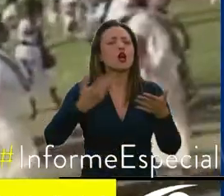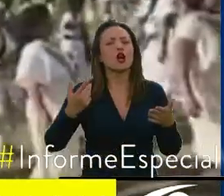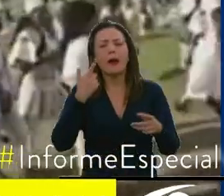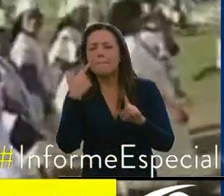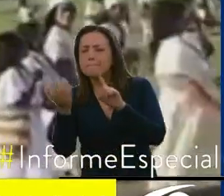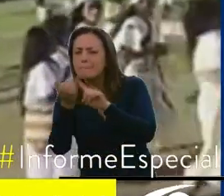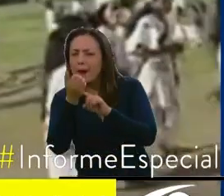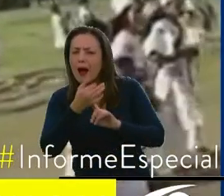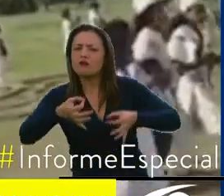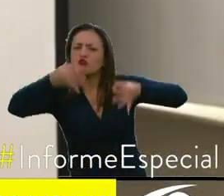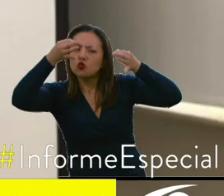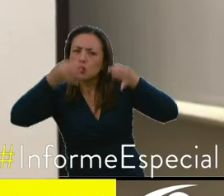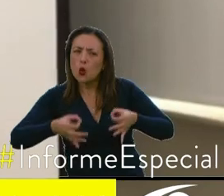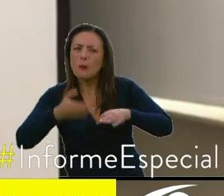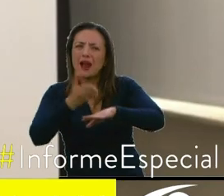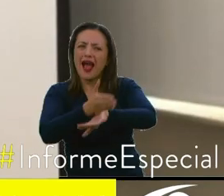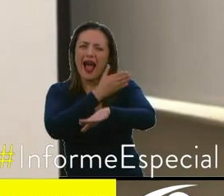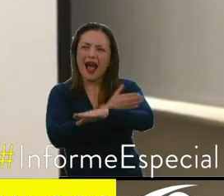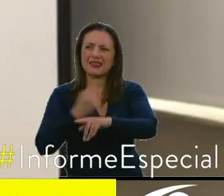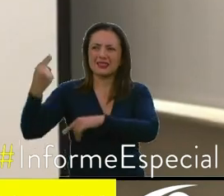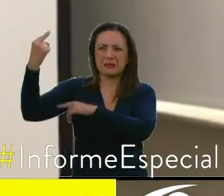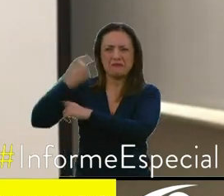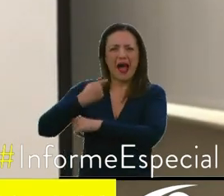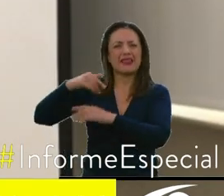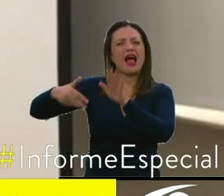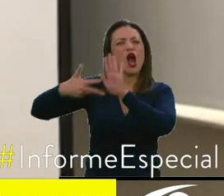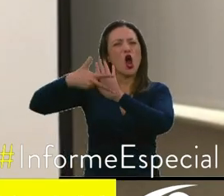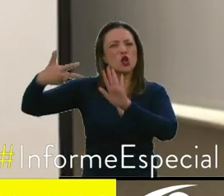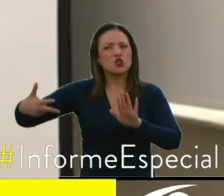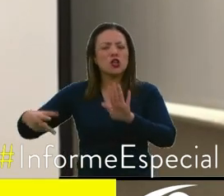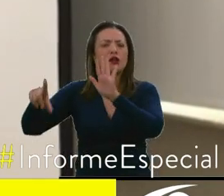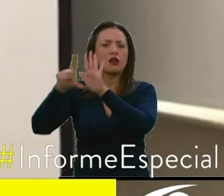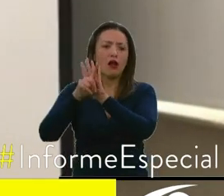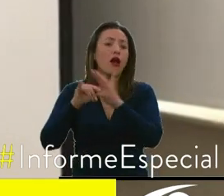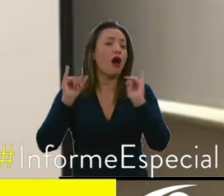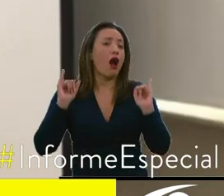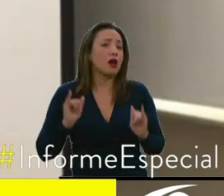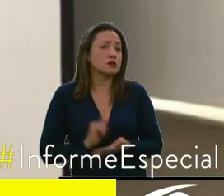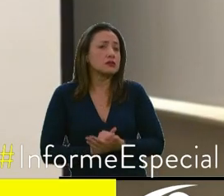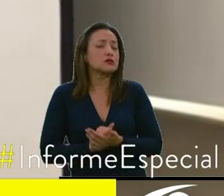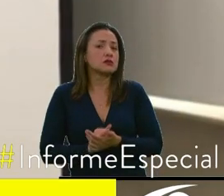identificando que se cumplía con lo que nos plantea la Constitución y la ley, se toma la decisión